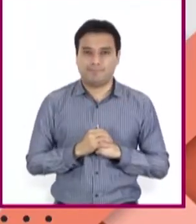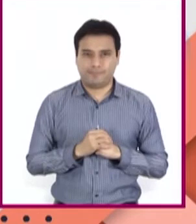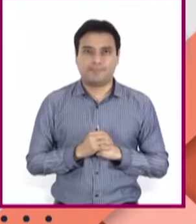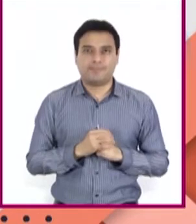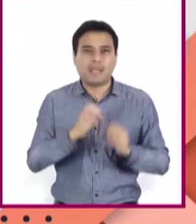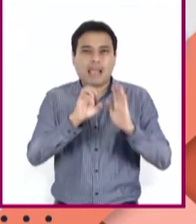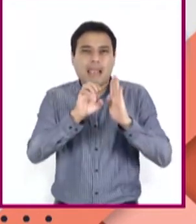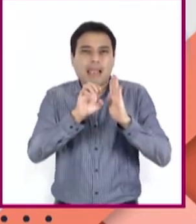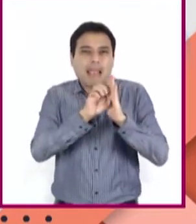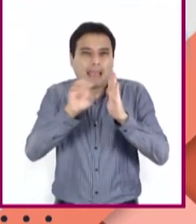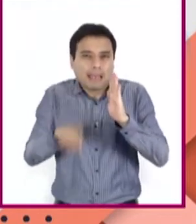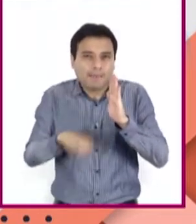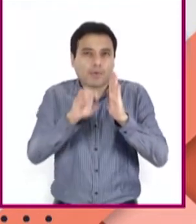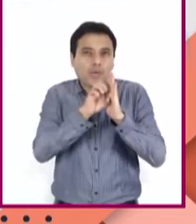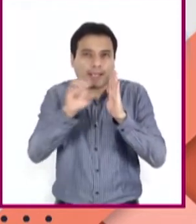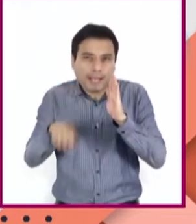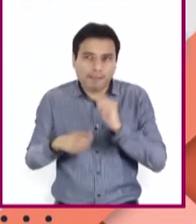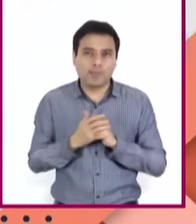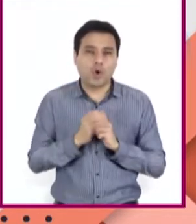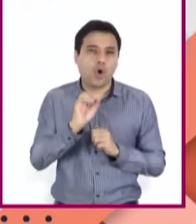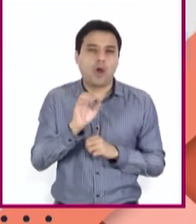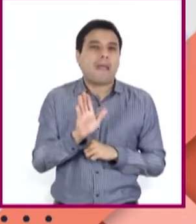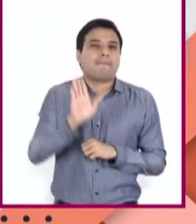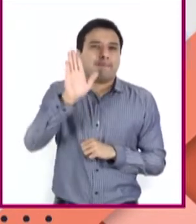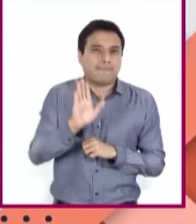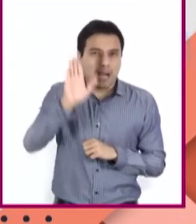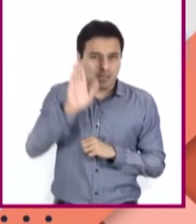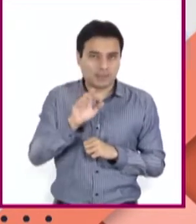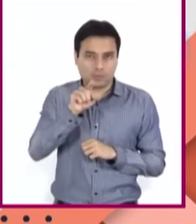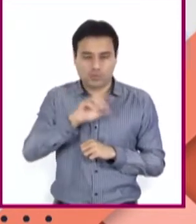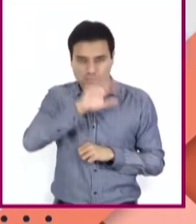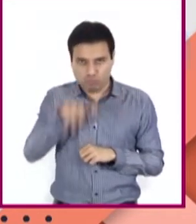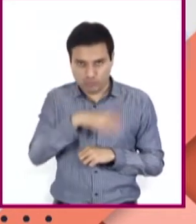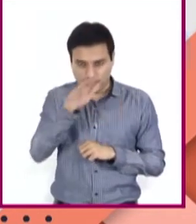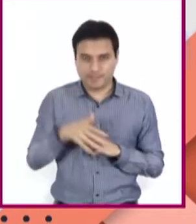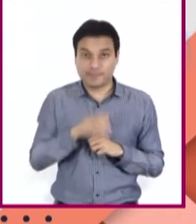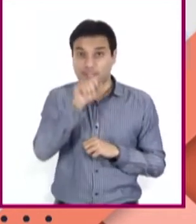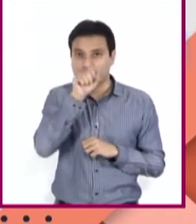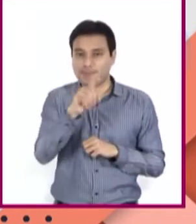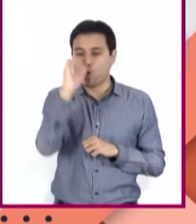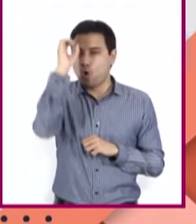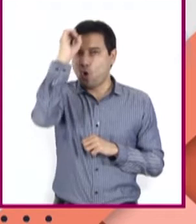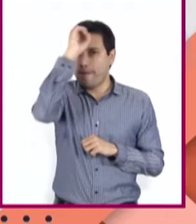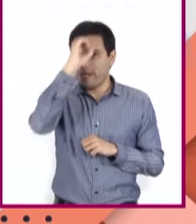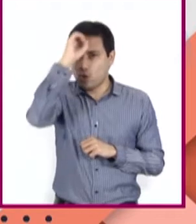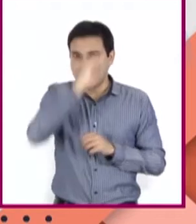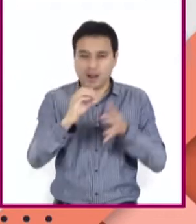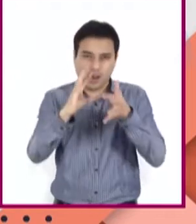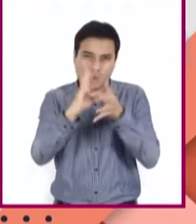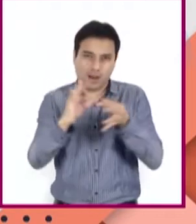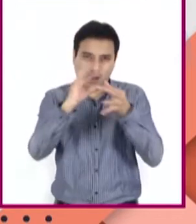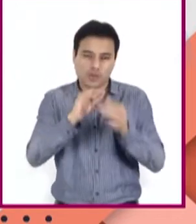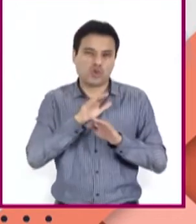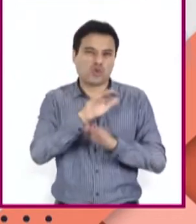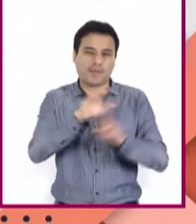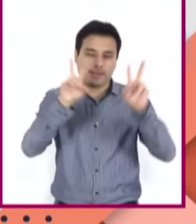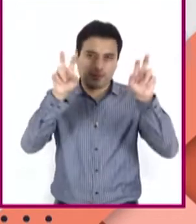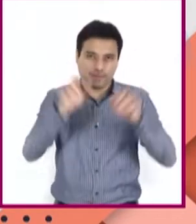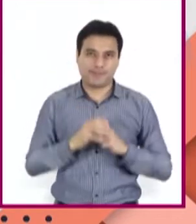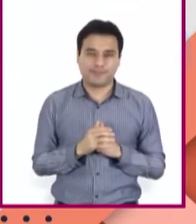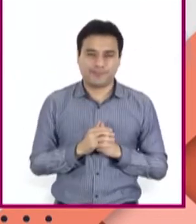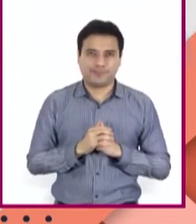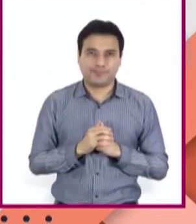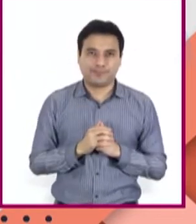ejemplos o comparaciones dentro del párrafo, buscar comentarios para valorar algo o ampliar la idea principal,